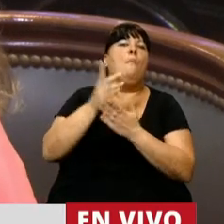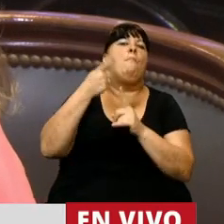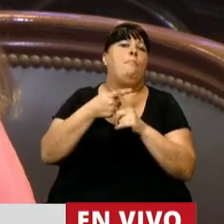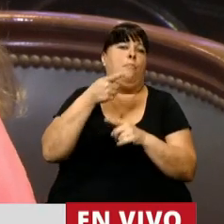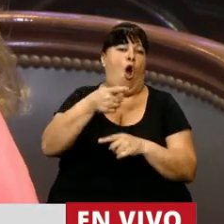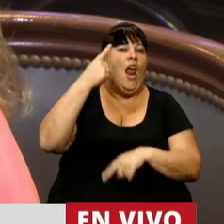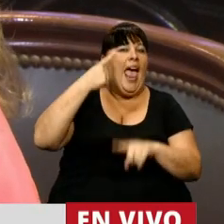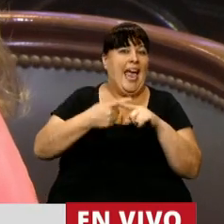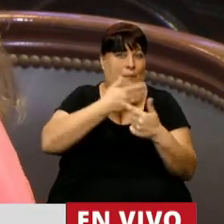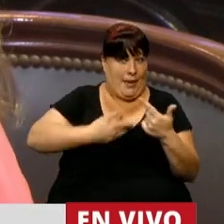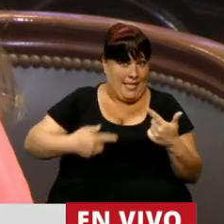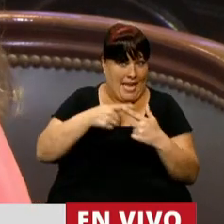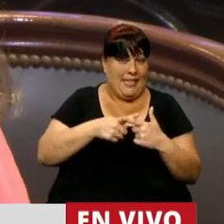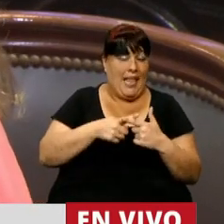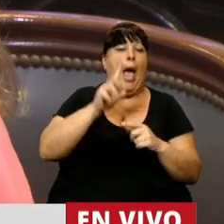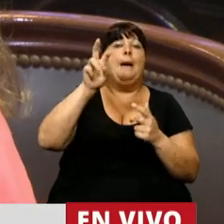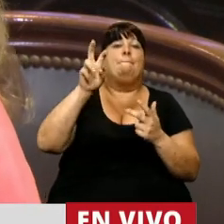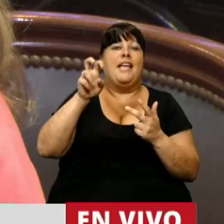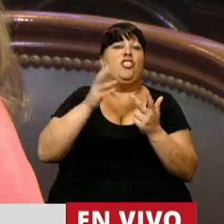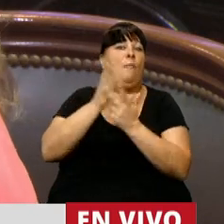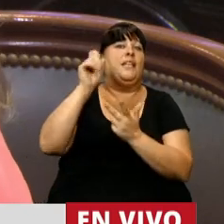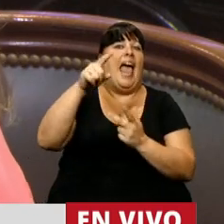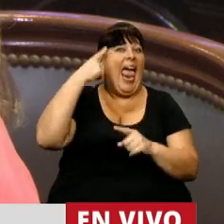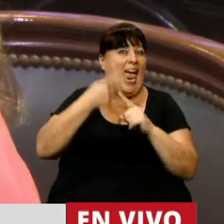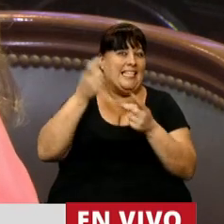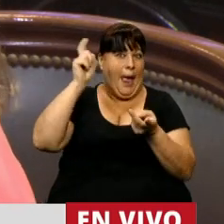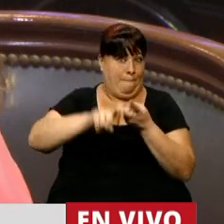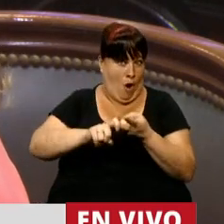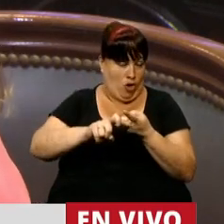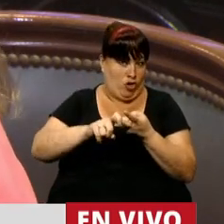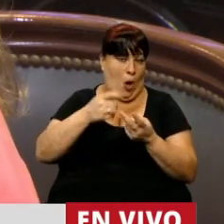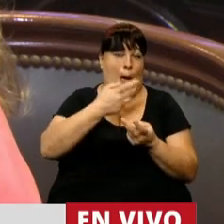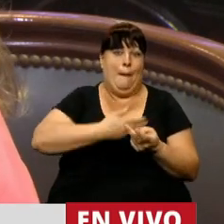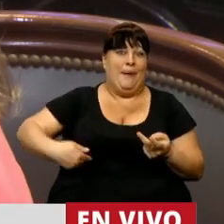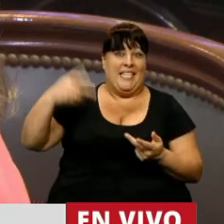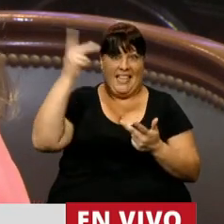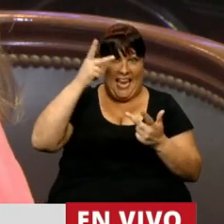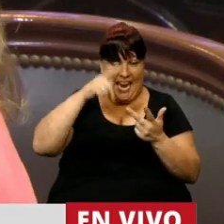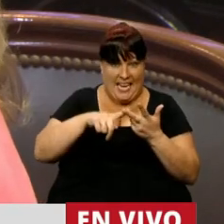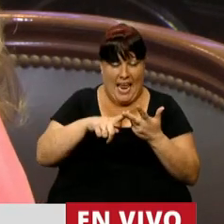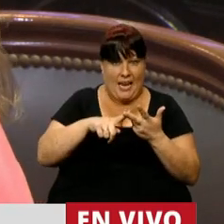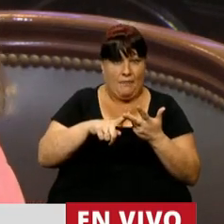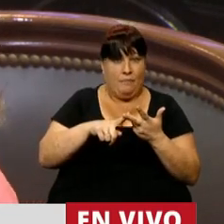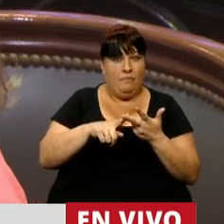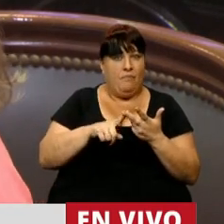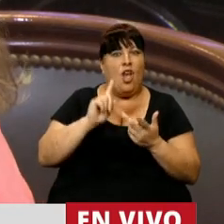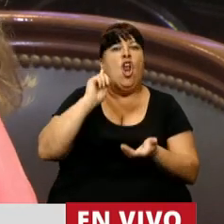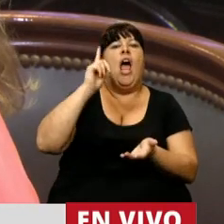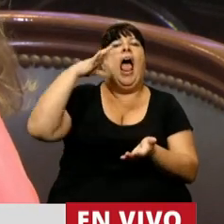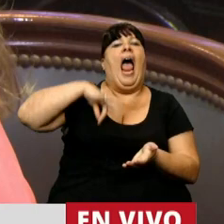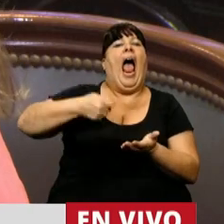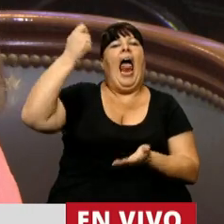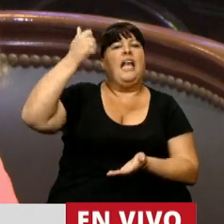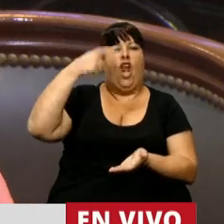como expresidenta, la pensión vitalicia de su ex marido, del presidente Néstor Kirchner, y no pagar